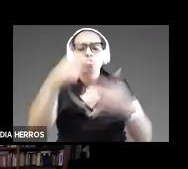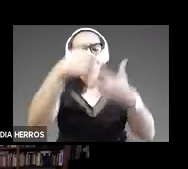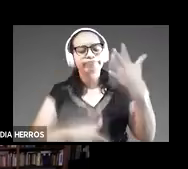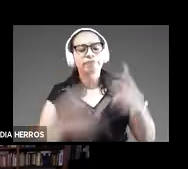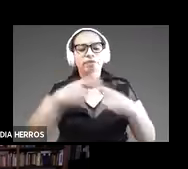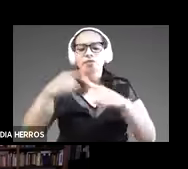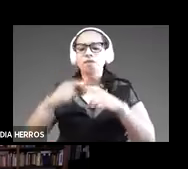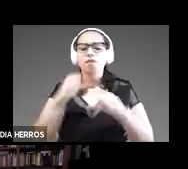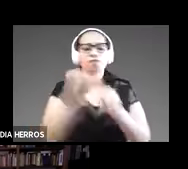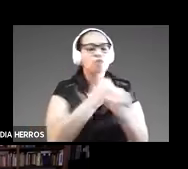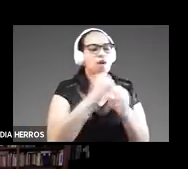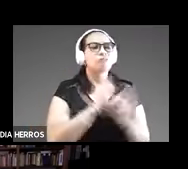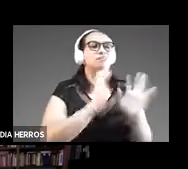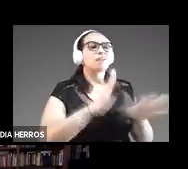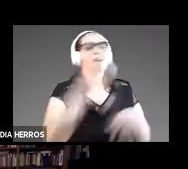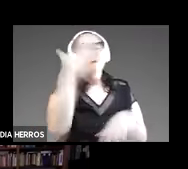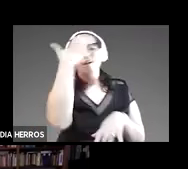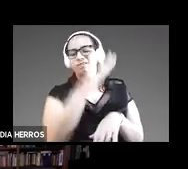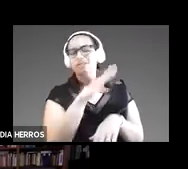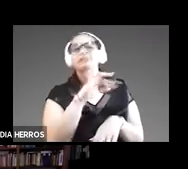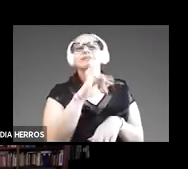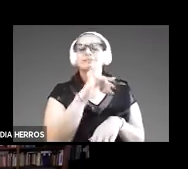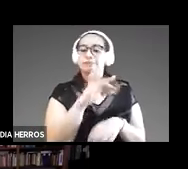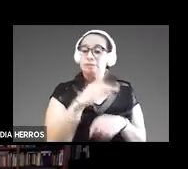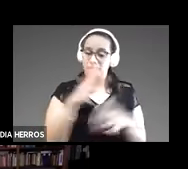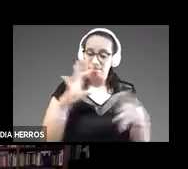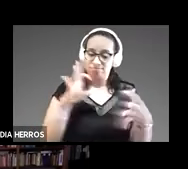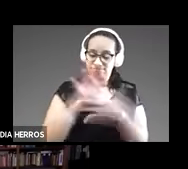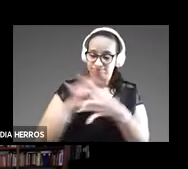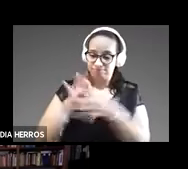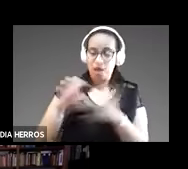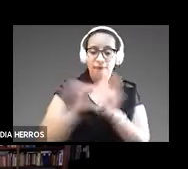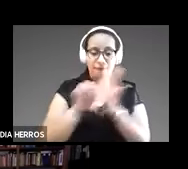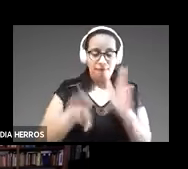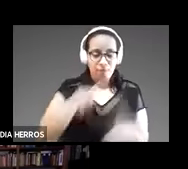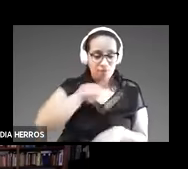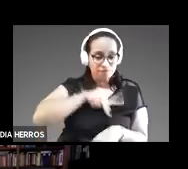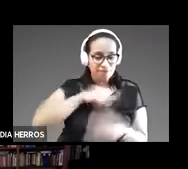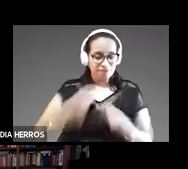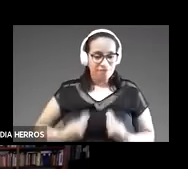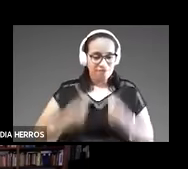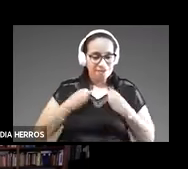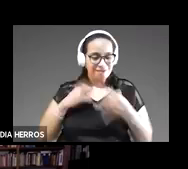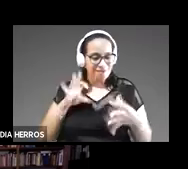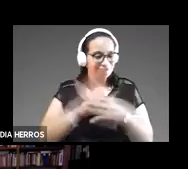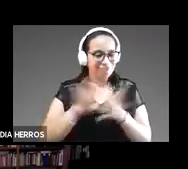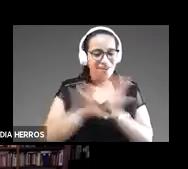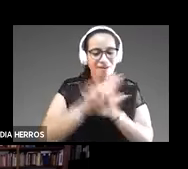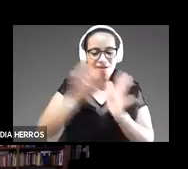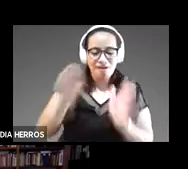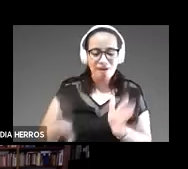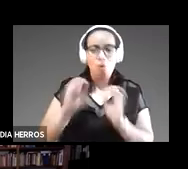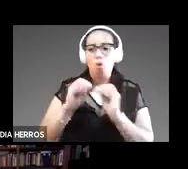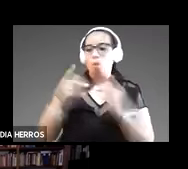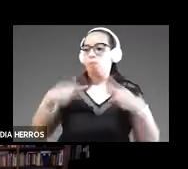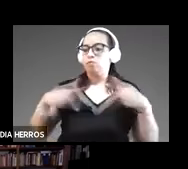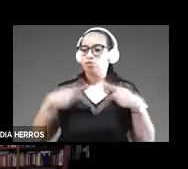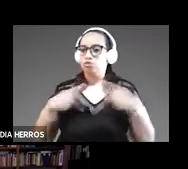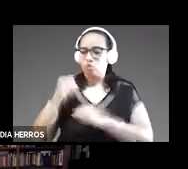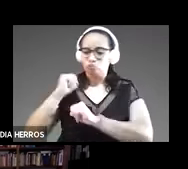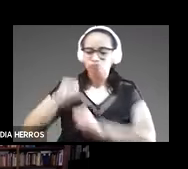saben, se las dicen. Ajá, pero lo han vinculado con ejemplos de su vida propia. Lo han vinculado con una autoridad, con alguien que está escuchando